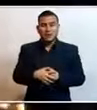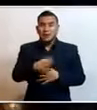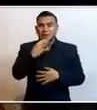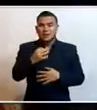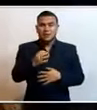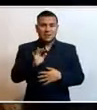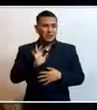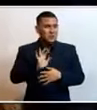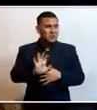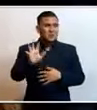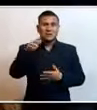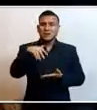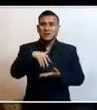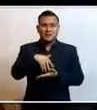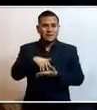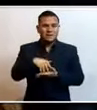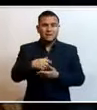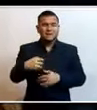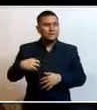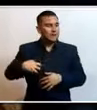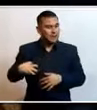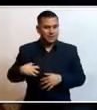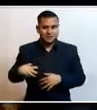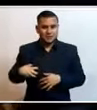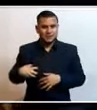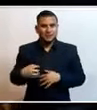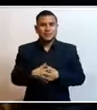¿Dijimos alguna mentira?